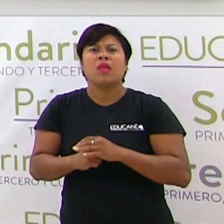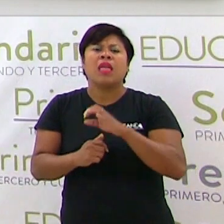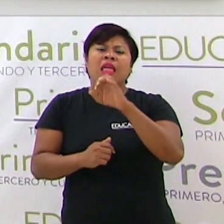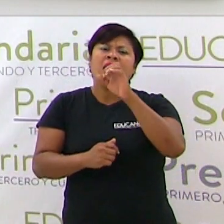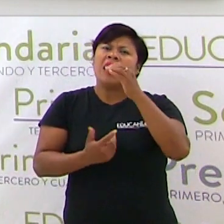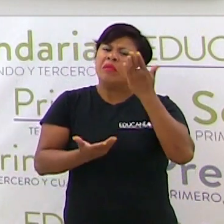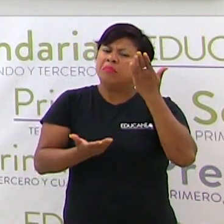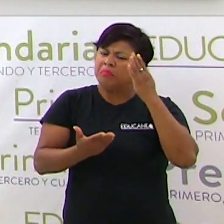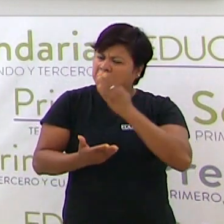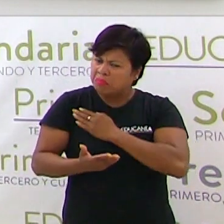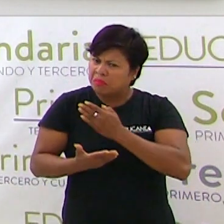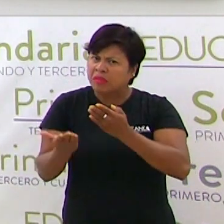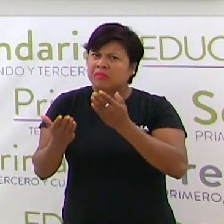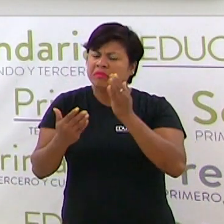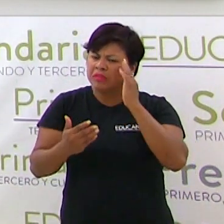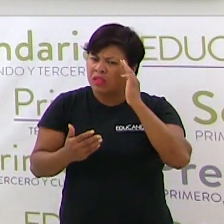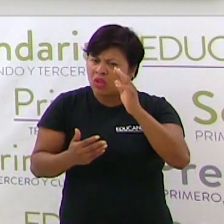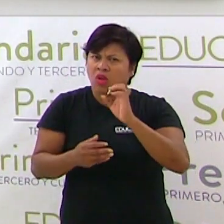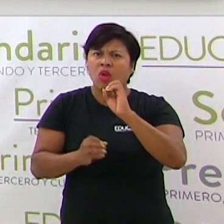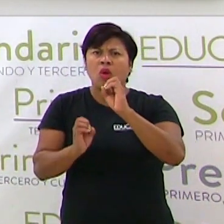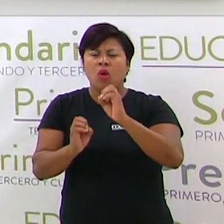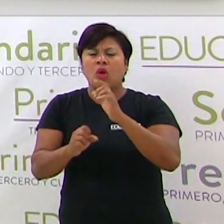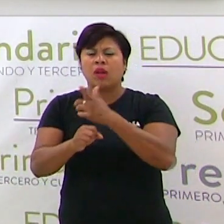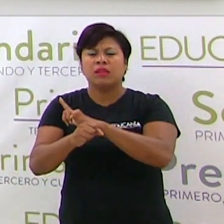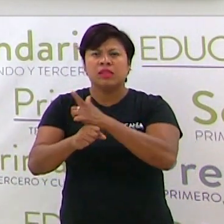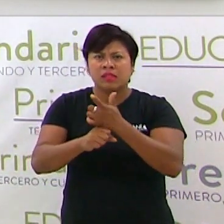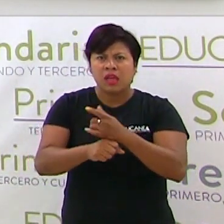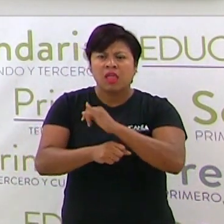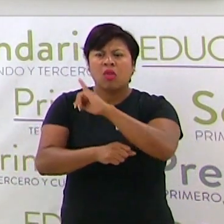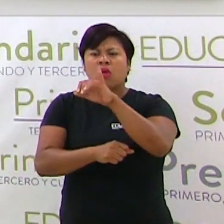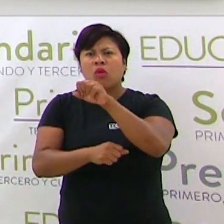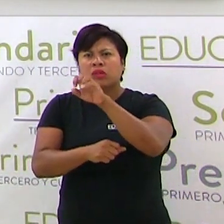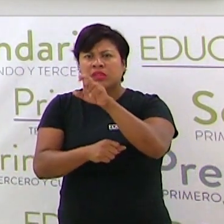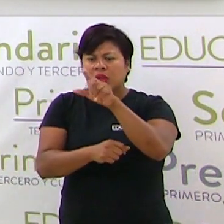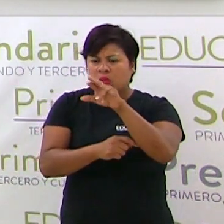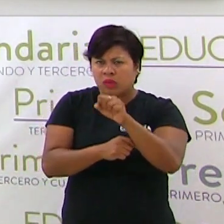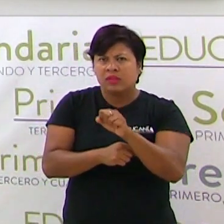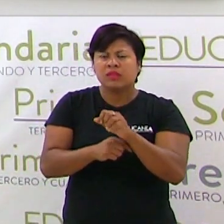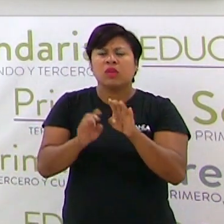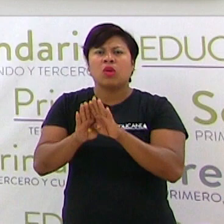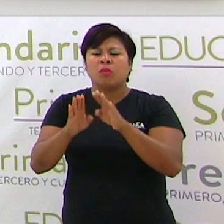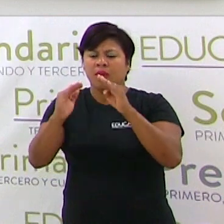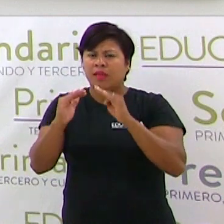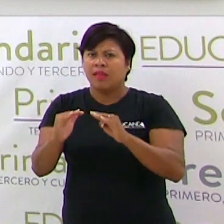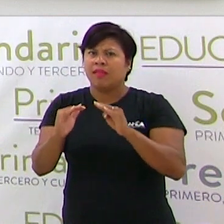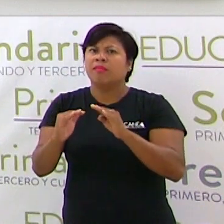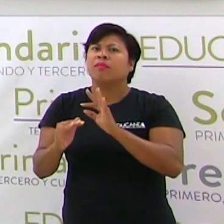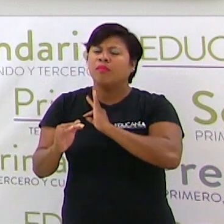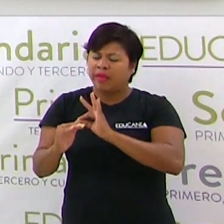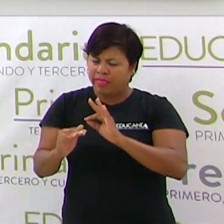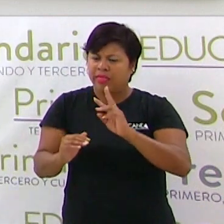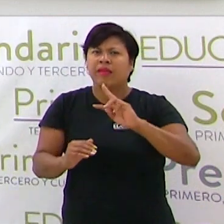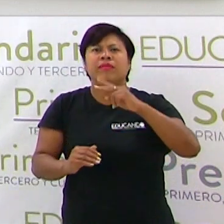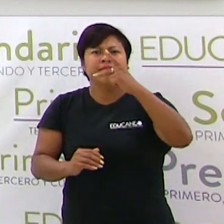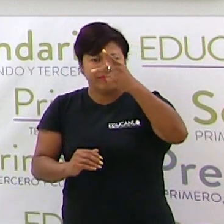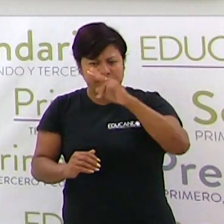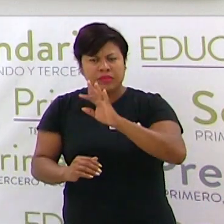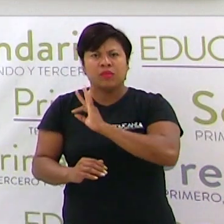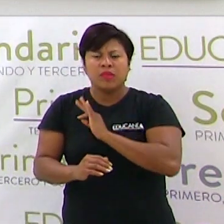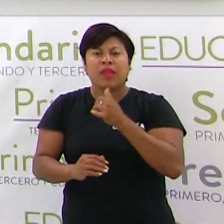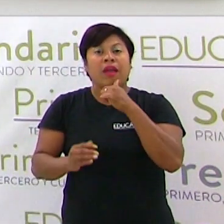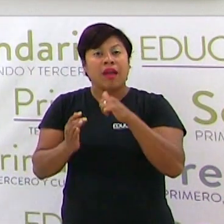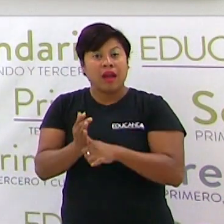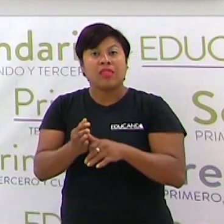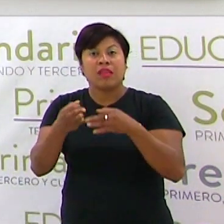estimado señor o licenciado José Luis Acuña, en vez de los datos del destinatario. También esa es una carta